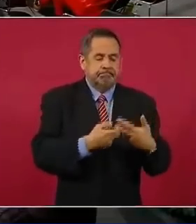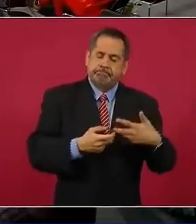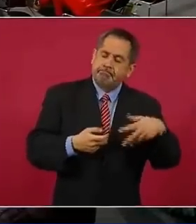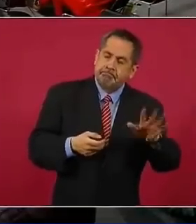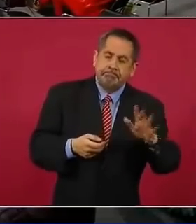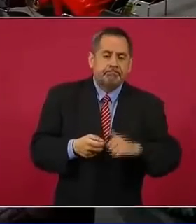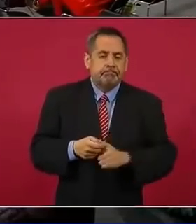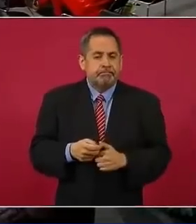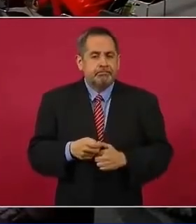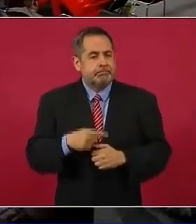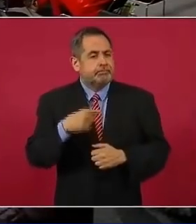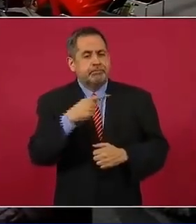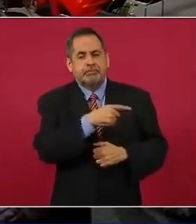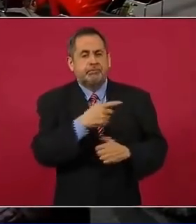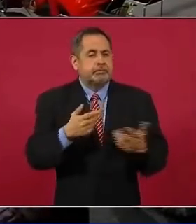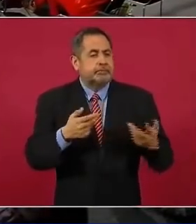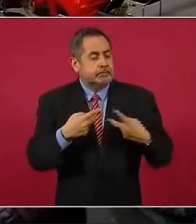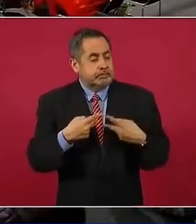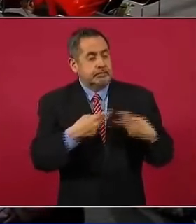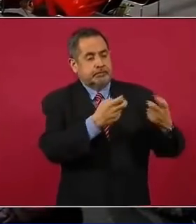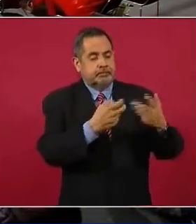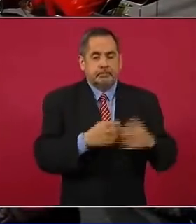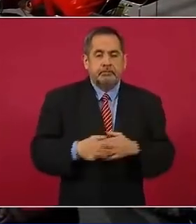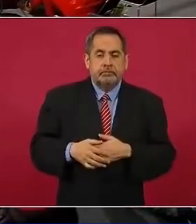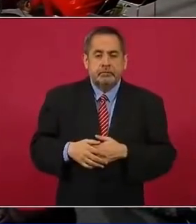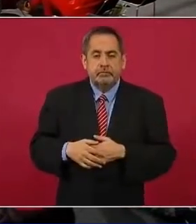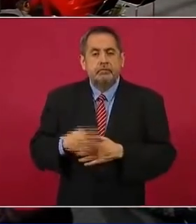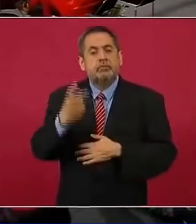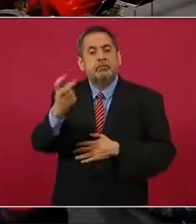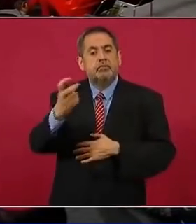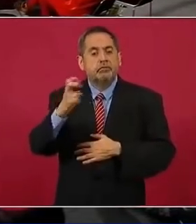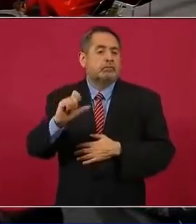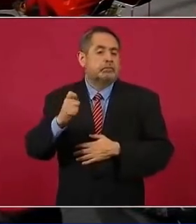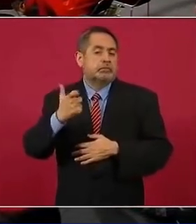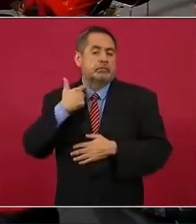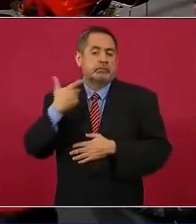modo que el presidente no lo atienda.